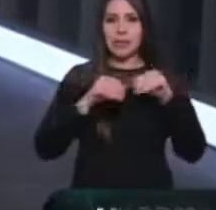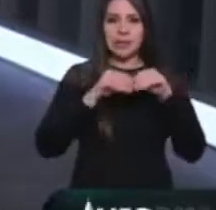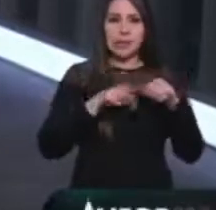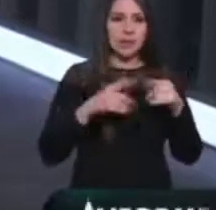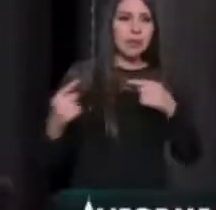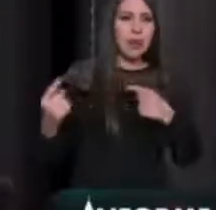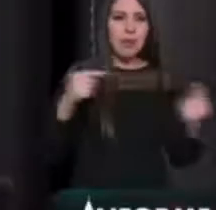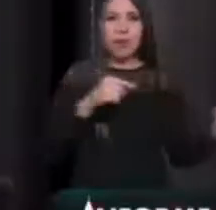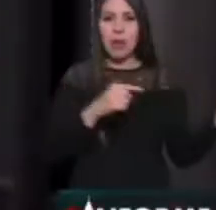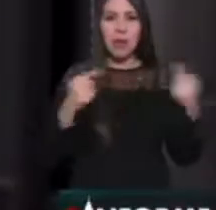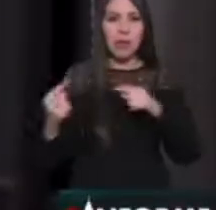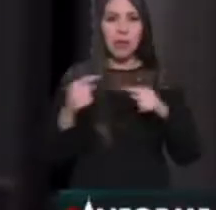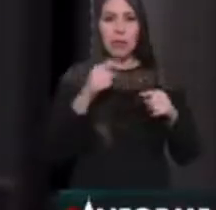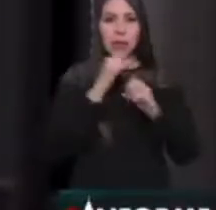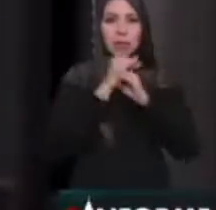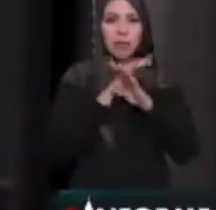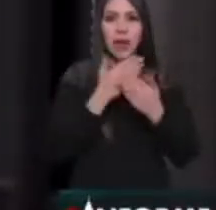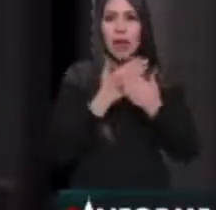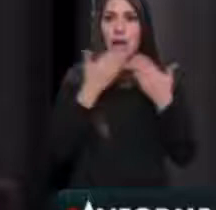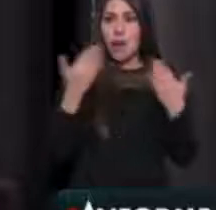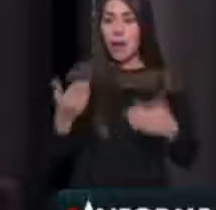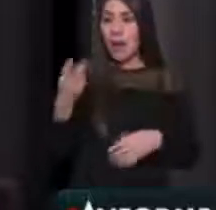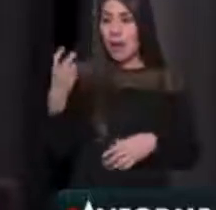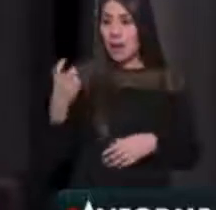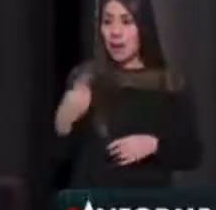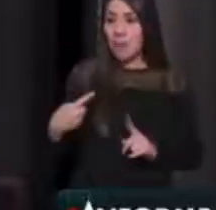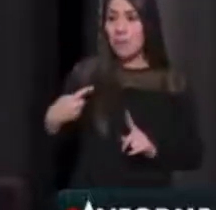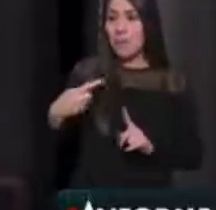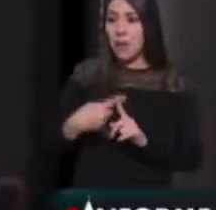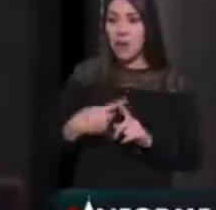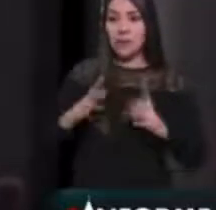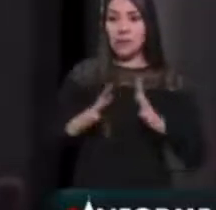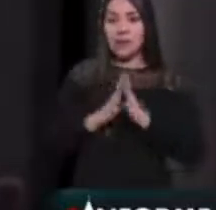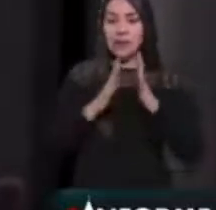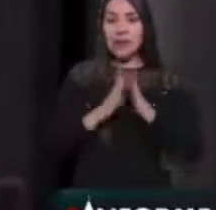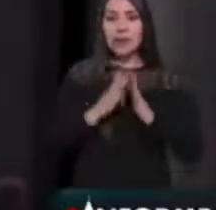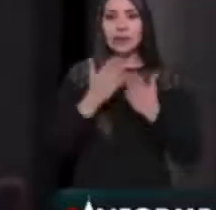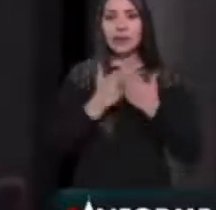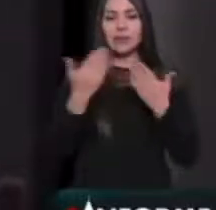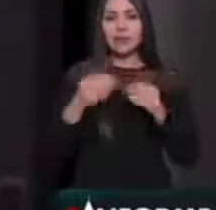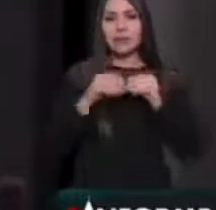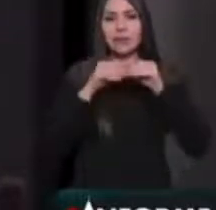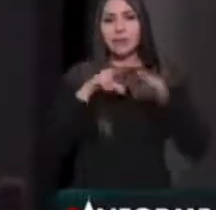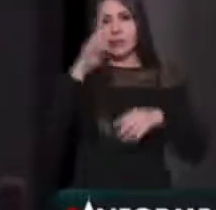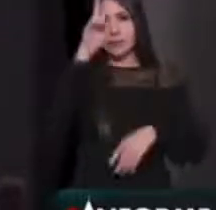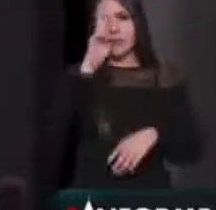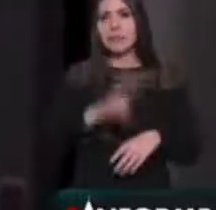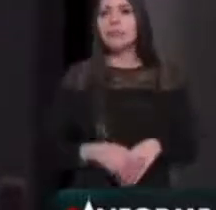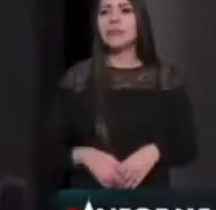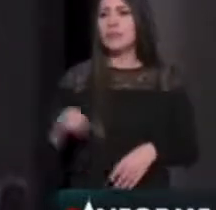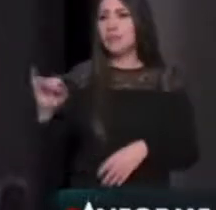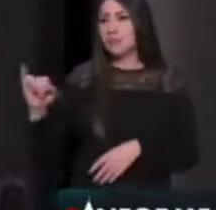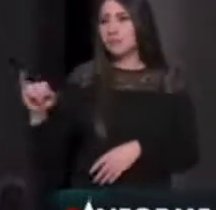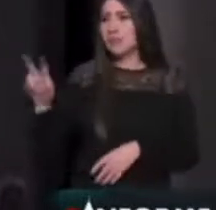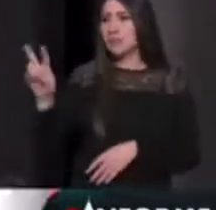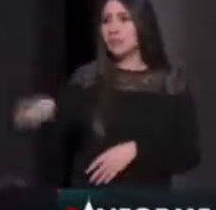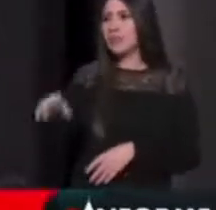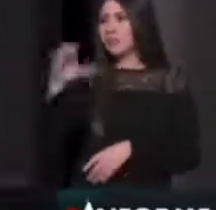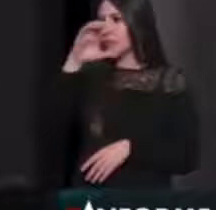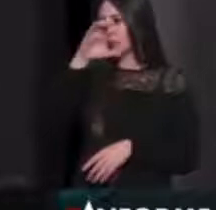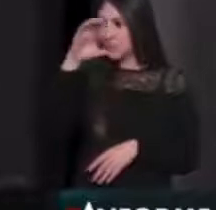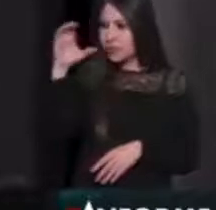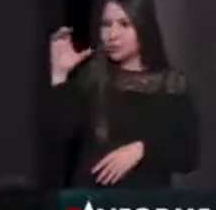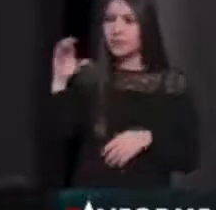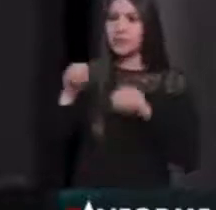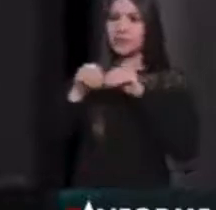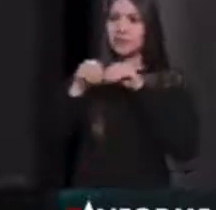un bombardeo tremendo. Un bombardeo tremendo de noticias falsas, imágenes falsas, videos falsos e incluso narrativas